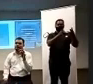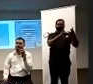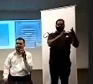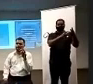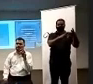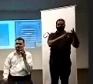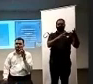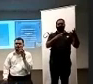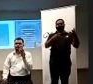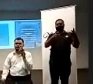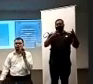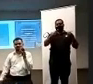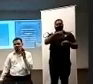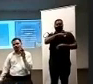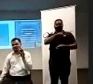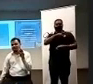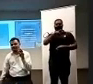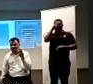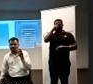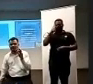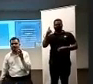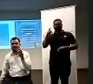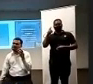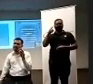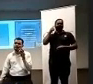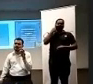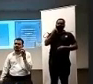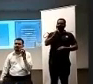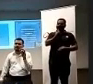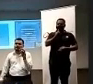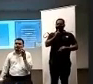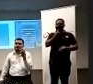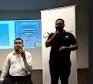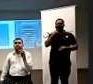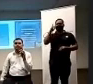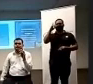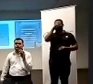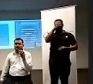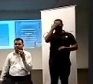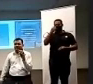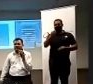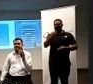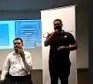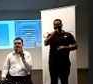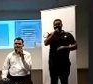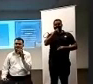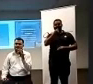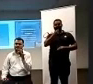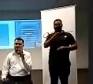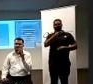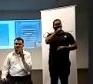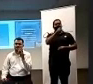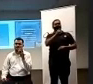los rayos. Pero hay tapabocas transparentes, pero que me dijeron que son medio asfixiantes.